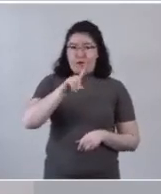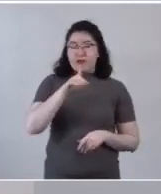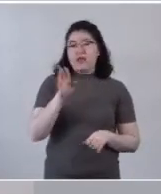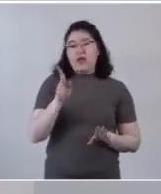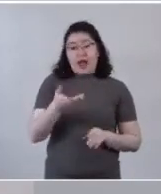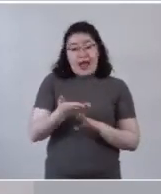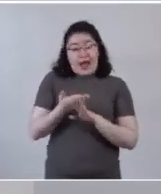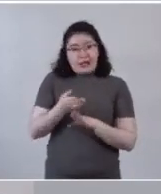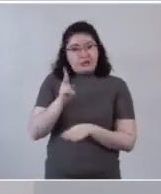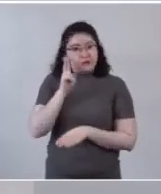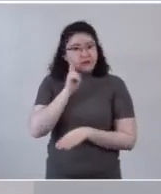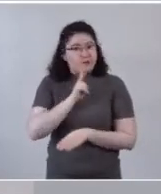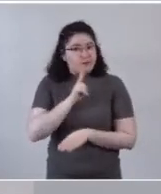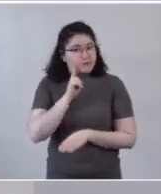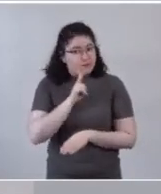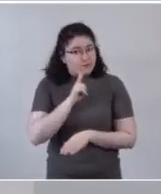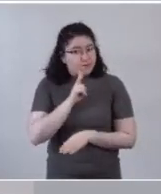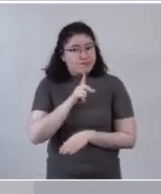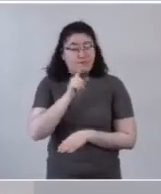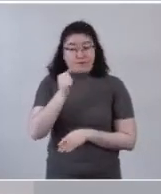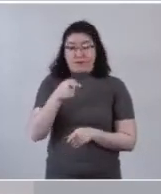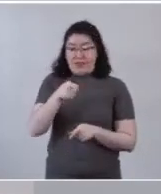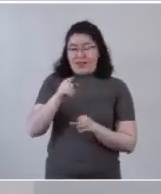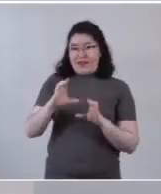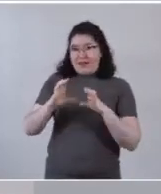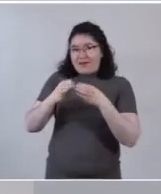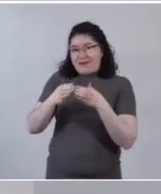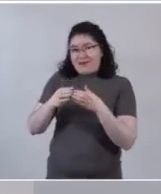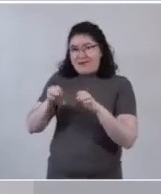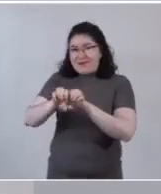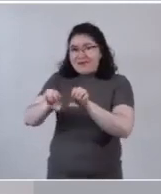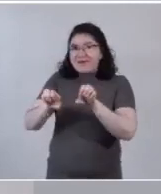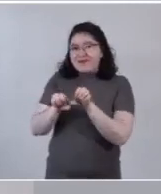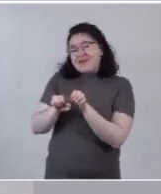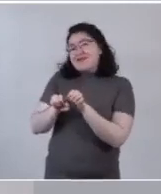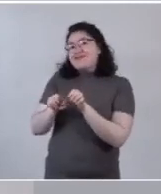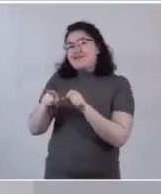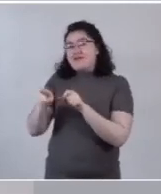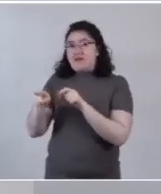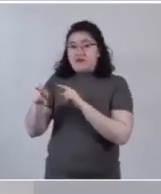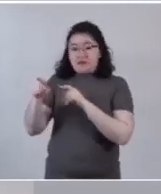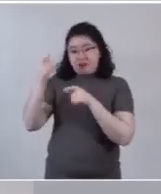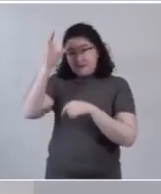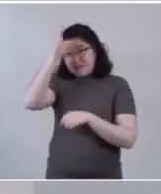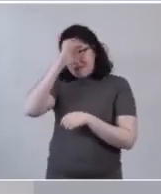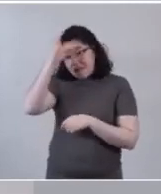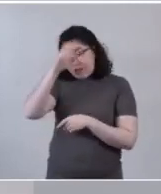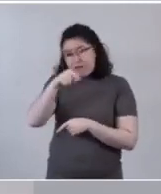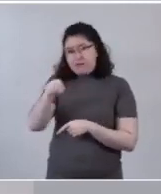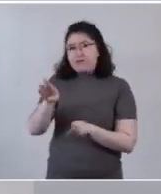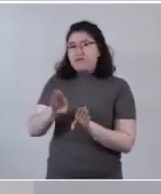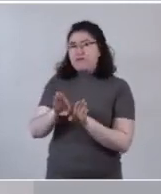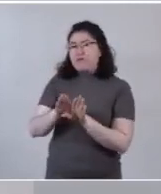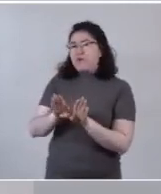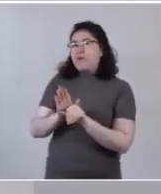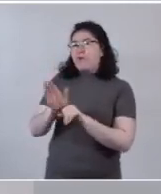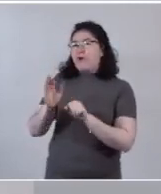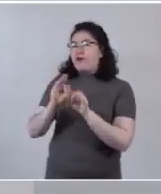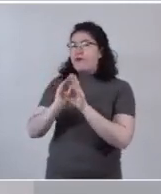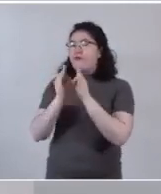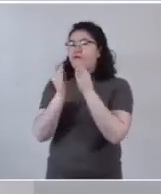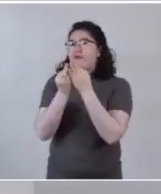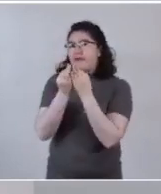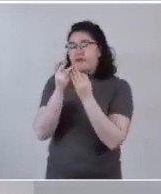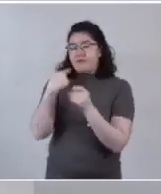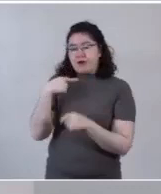prueba. Y hay comités técnicos científicos que en este momento y en otros momentos definen cuáles son los criterios para